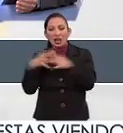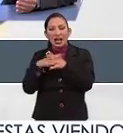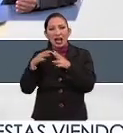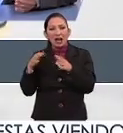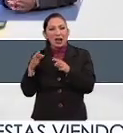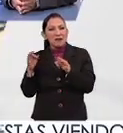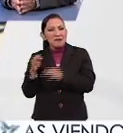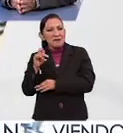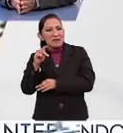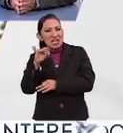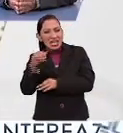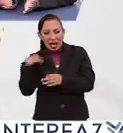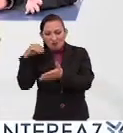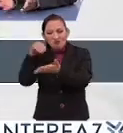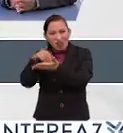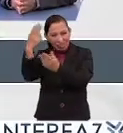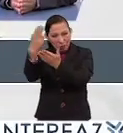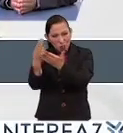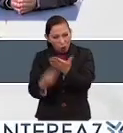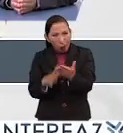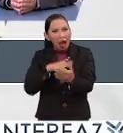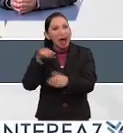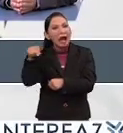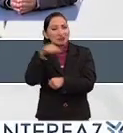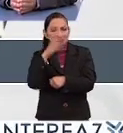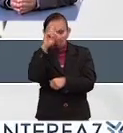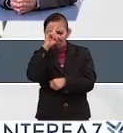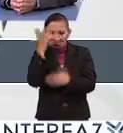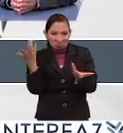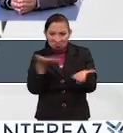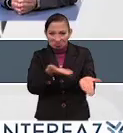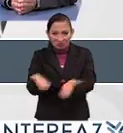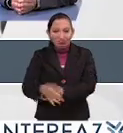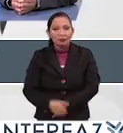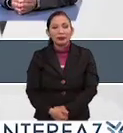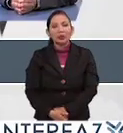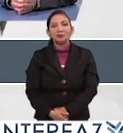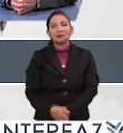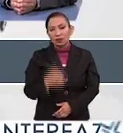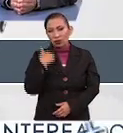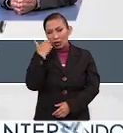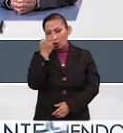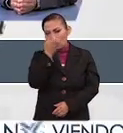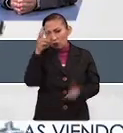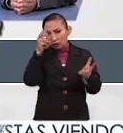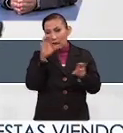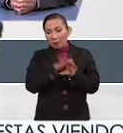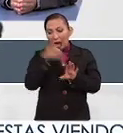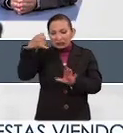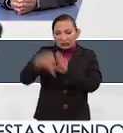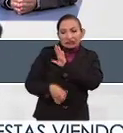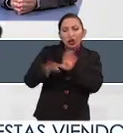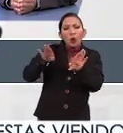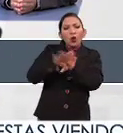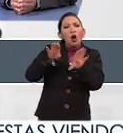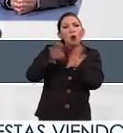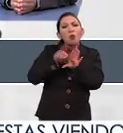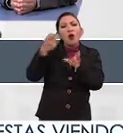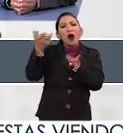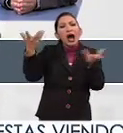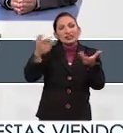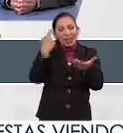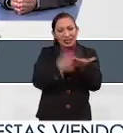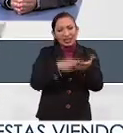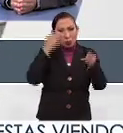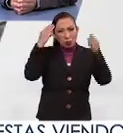Fría, etcétera, ¿no? Yo creo que se los recomiendo muchísimo. Enoc, y en ese sentido yo quisiera preguntarte un poco más a fondo, ¿cómo tejen en el